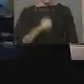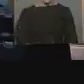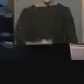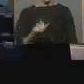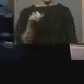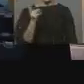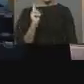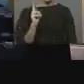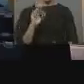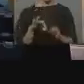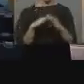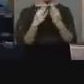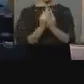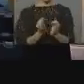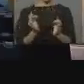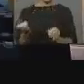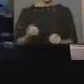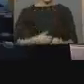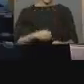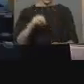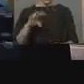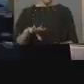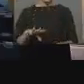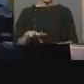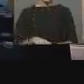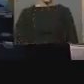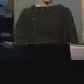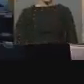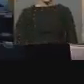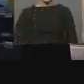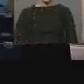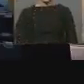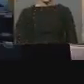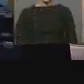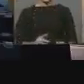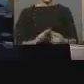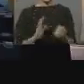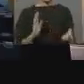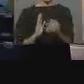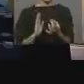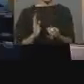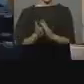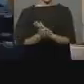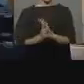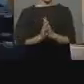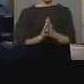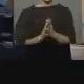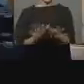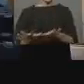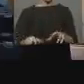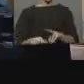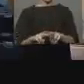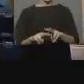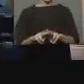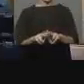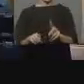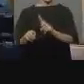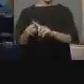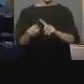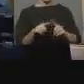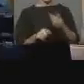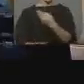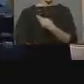que prohibió absolutamente el aborto, rompiendo y pasando por alto toda la labor realizada por